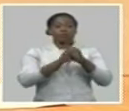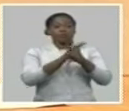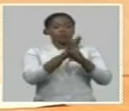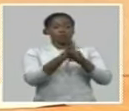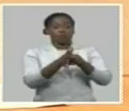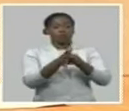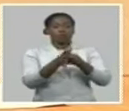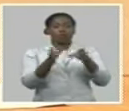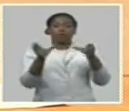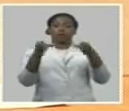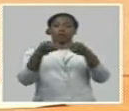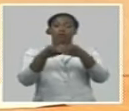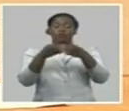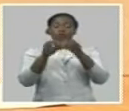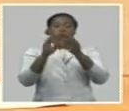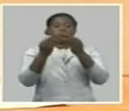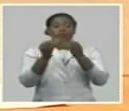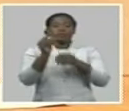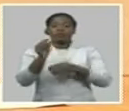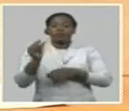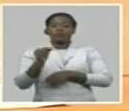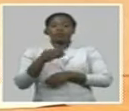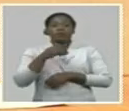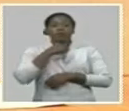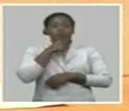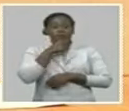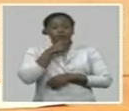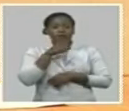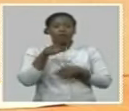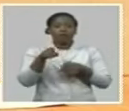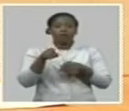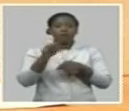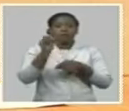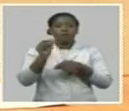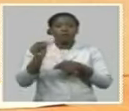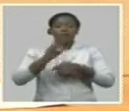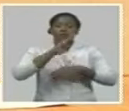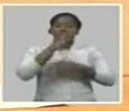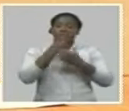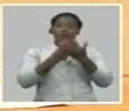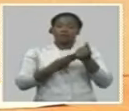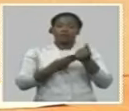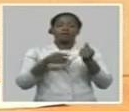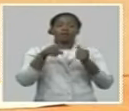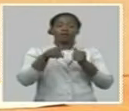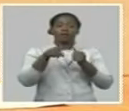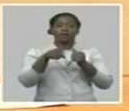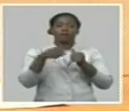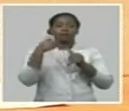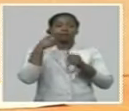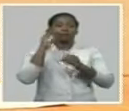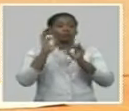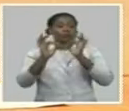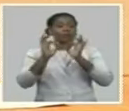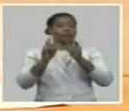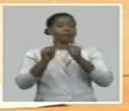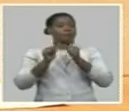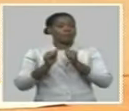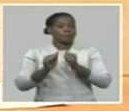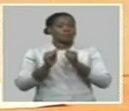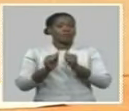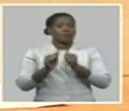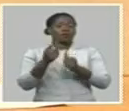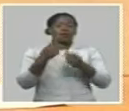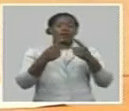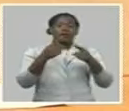vulnerables que tenemos la familia los ancianos los discapacitados aquellas personas que tengan algún tipo de enfermedad y es una la